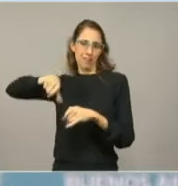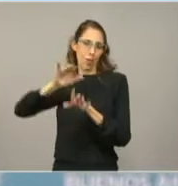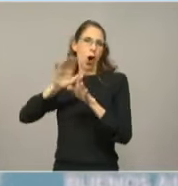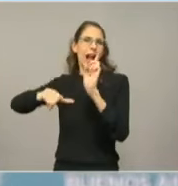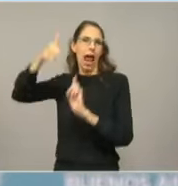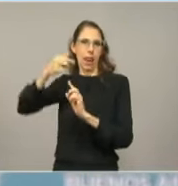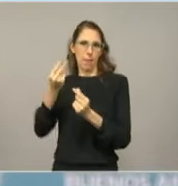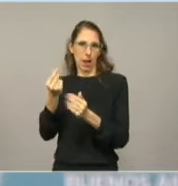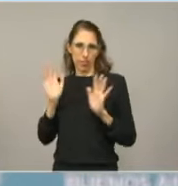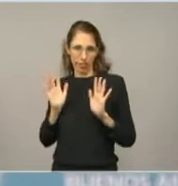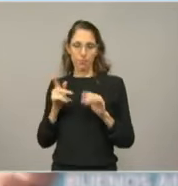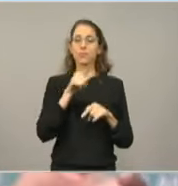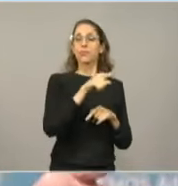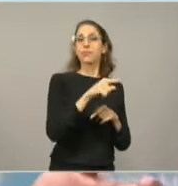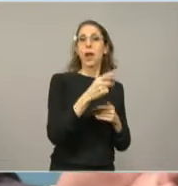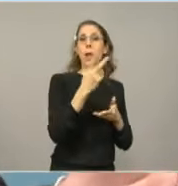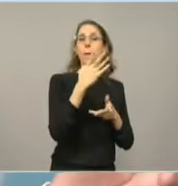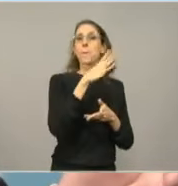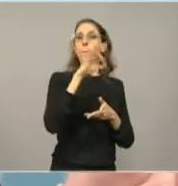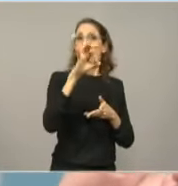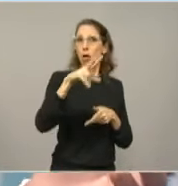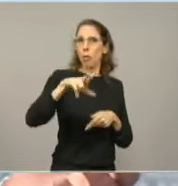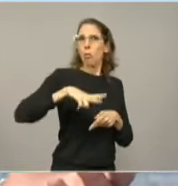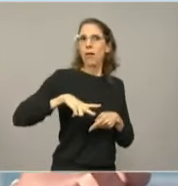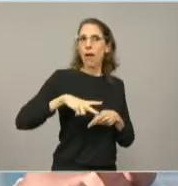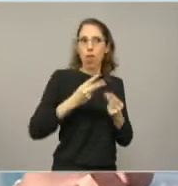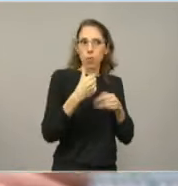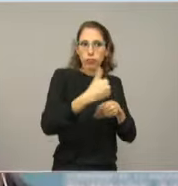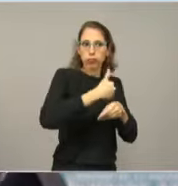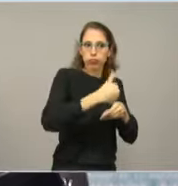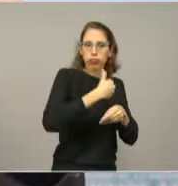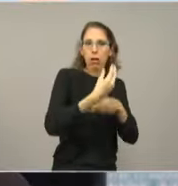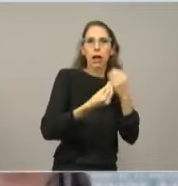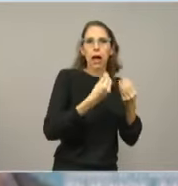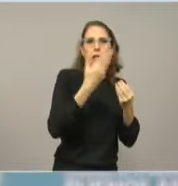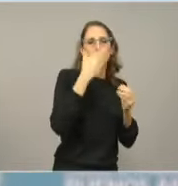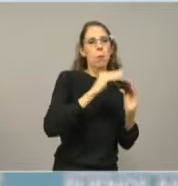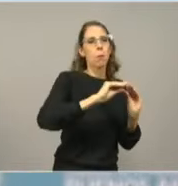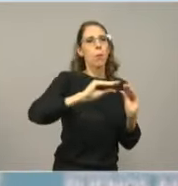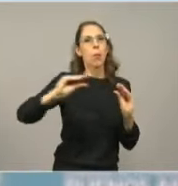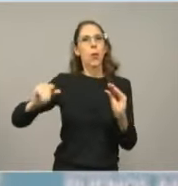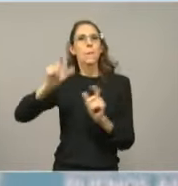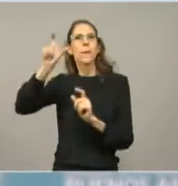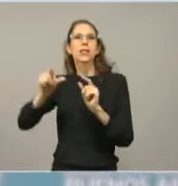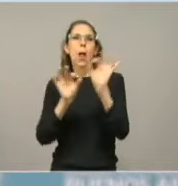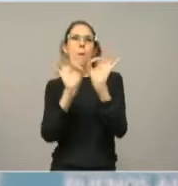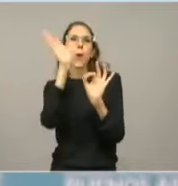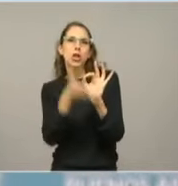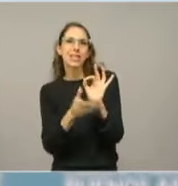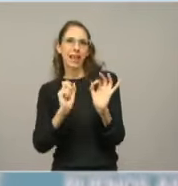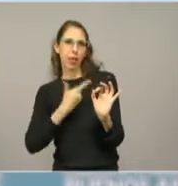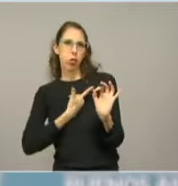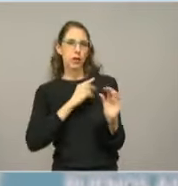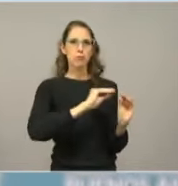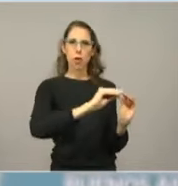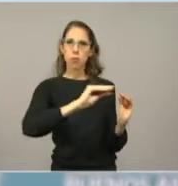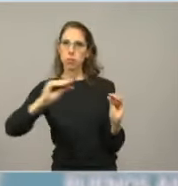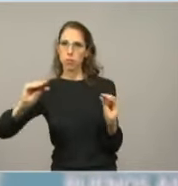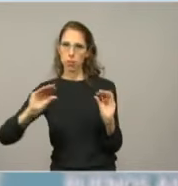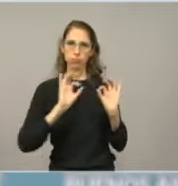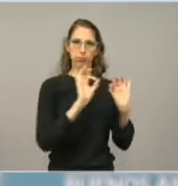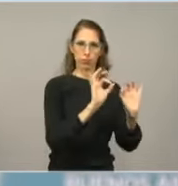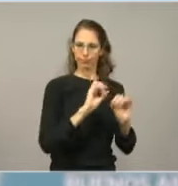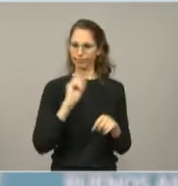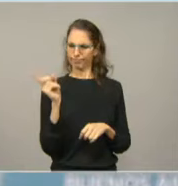obtienen esos beneficios los distribuyen bajo la forma de dividendos a los accionistas nosotros creemos que los dueños los